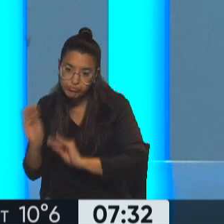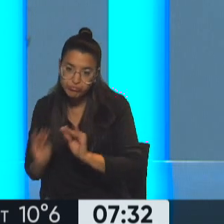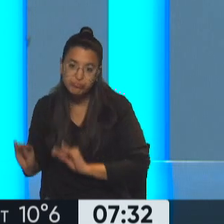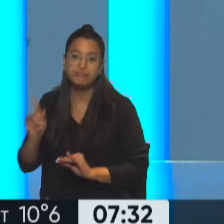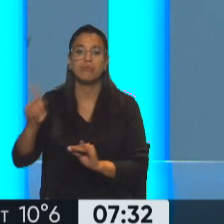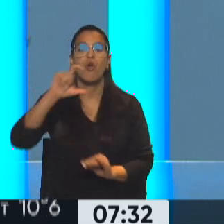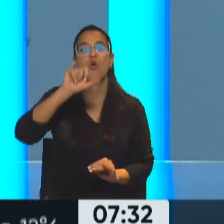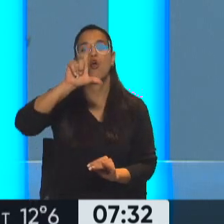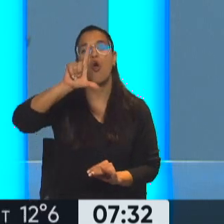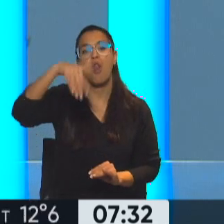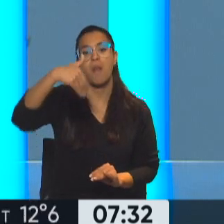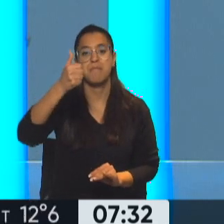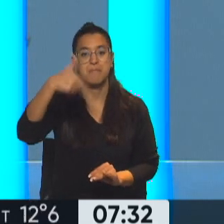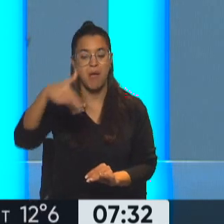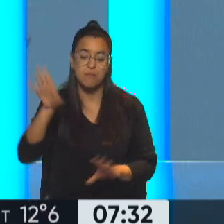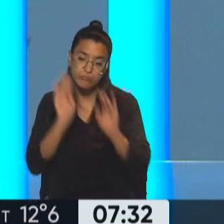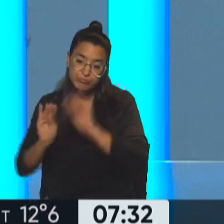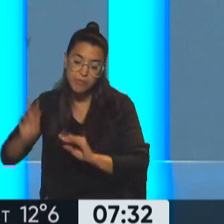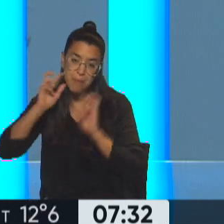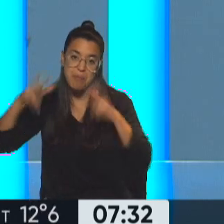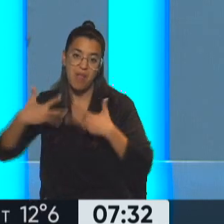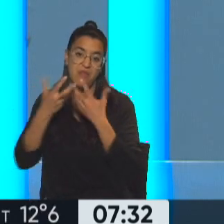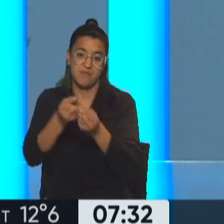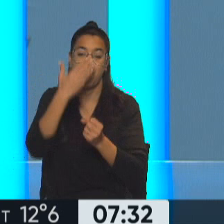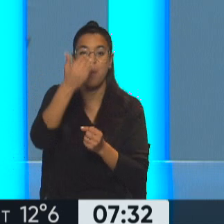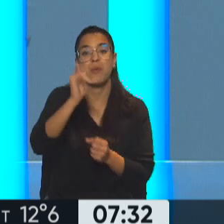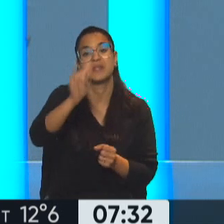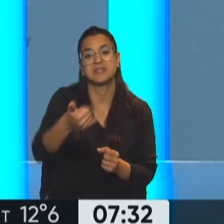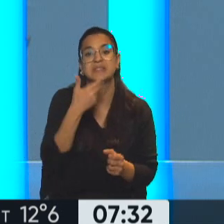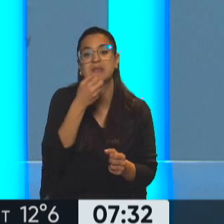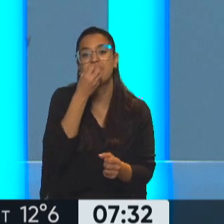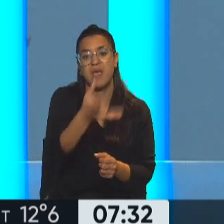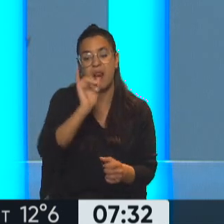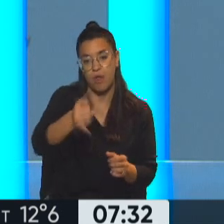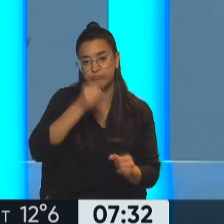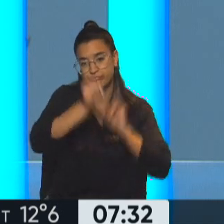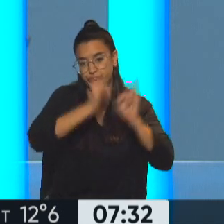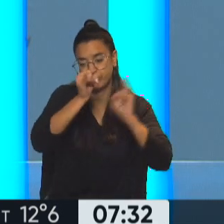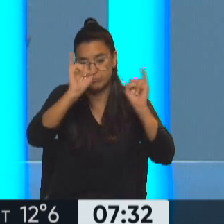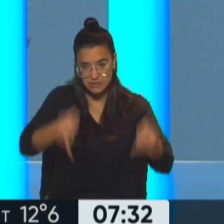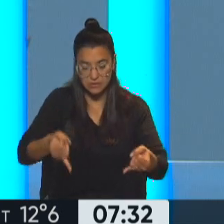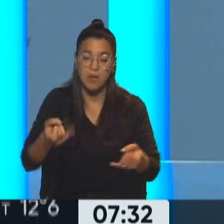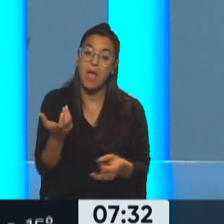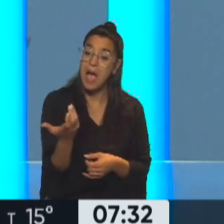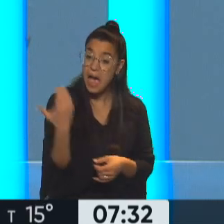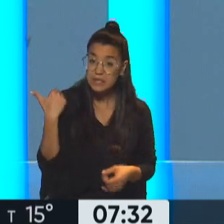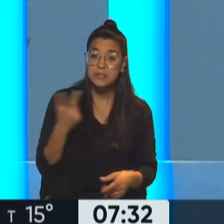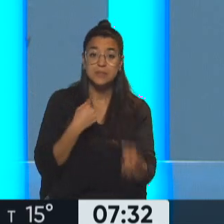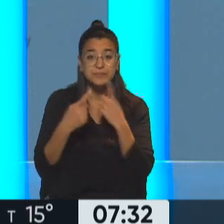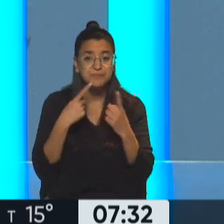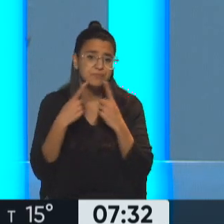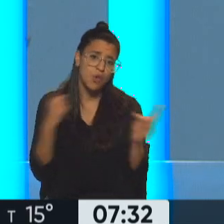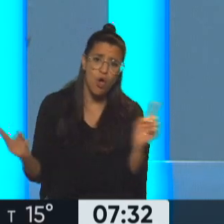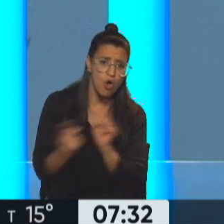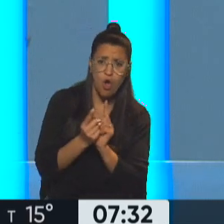Gustavo Colman, elaboro una estrategia de defensa y después pido ampliar y vengo y digo lo que quería decir. Ayer, después de una entrevista que fue muy